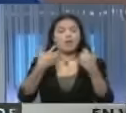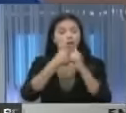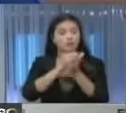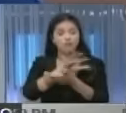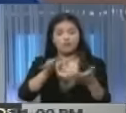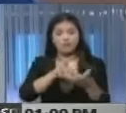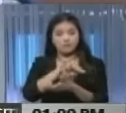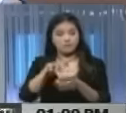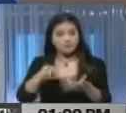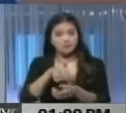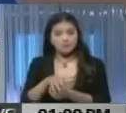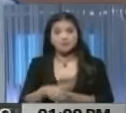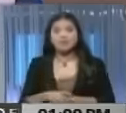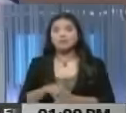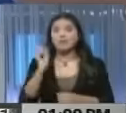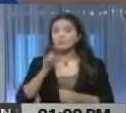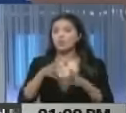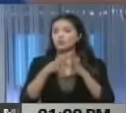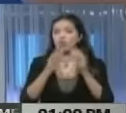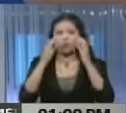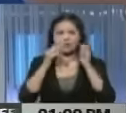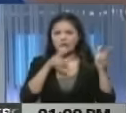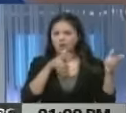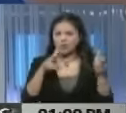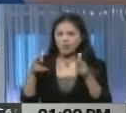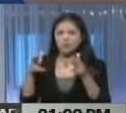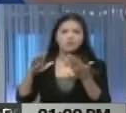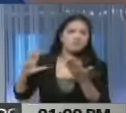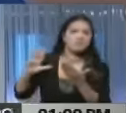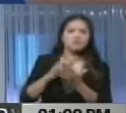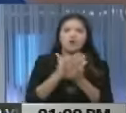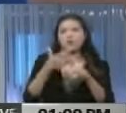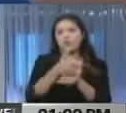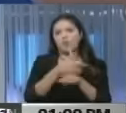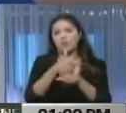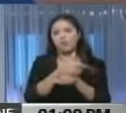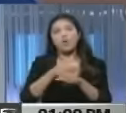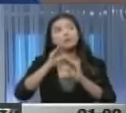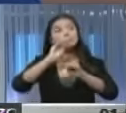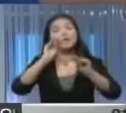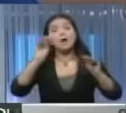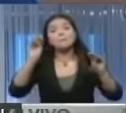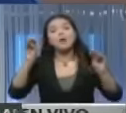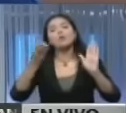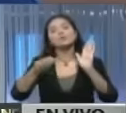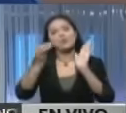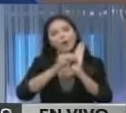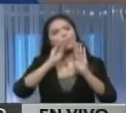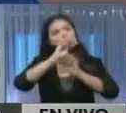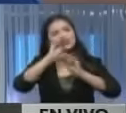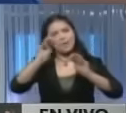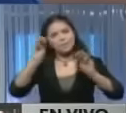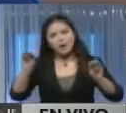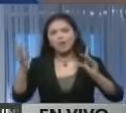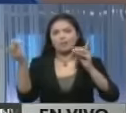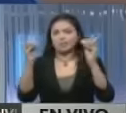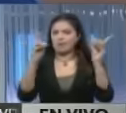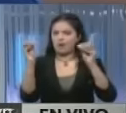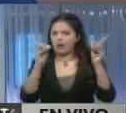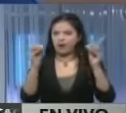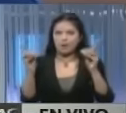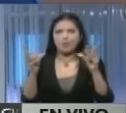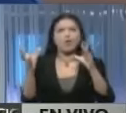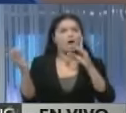violencia y acciones terroristas, derrocar a un gobierno. Le hacemos un llamado nuevamente